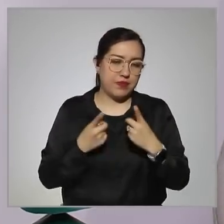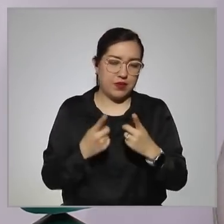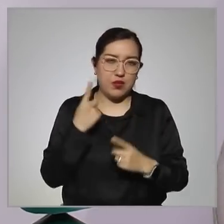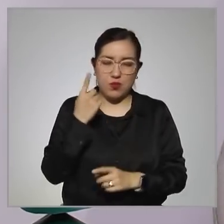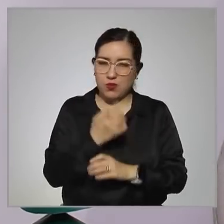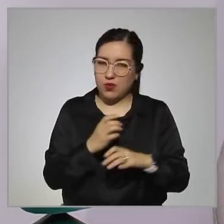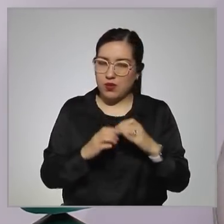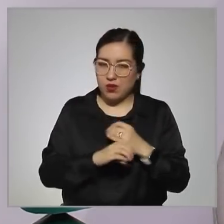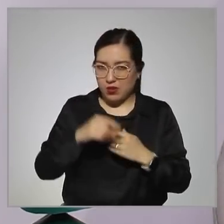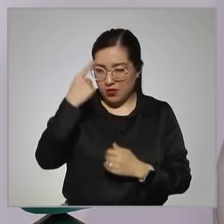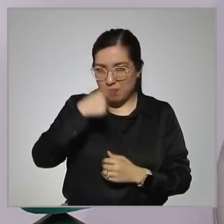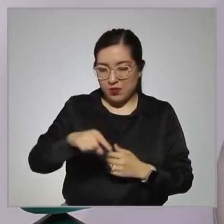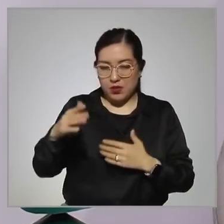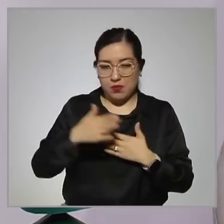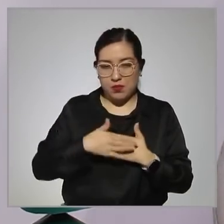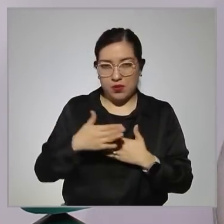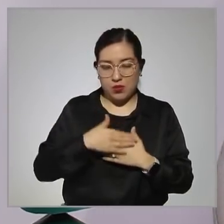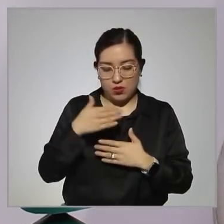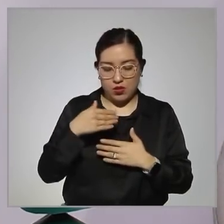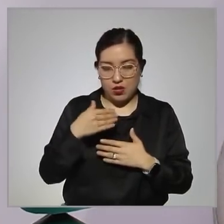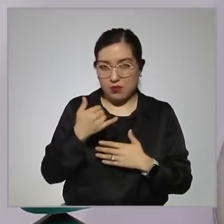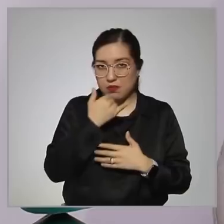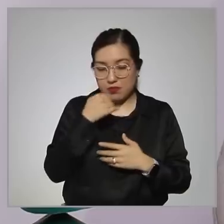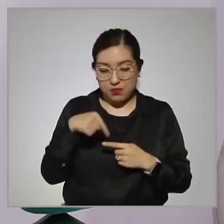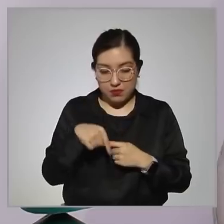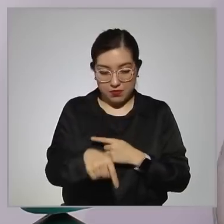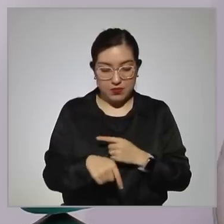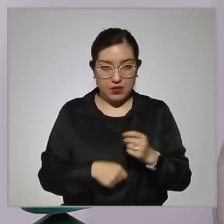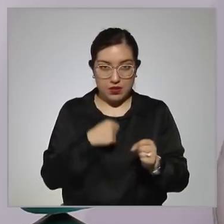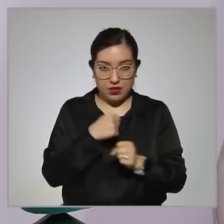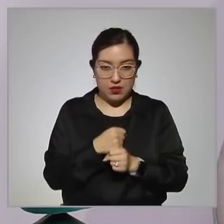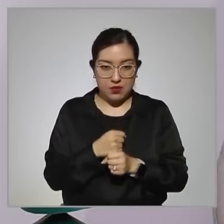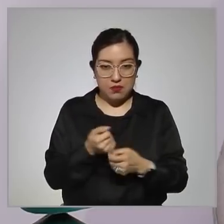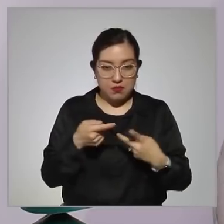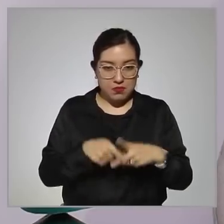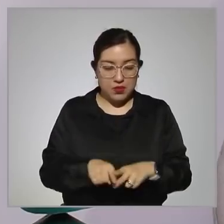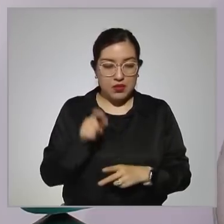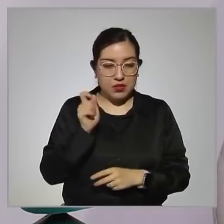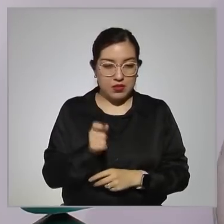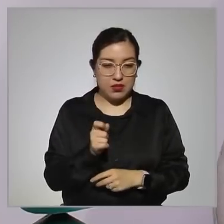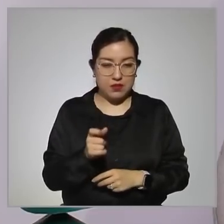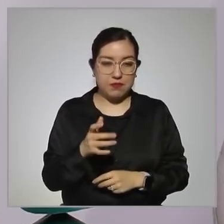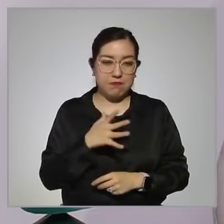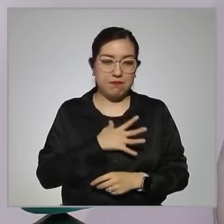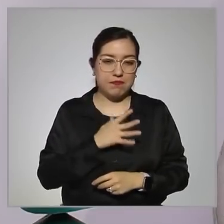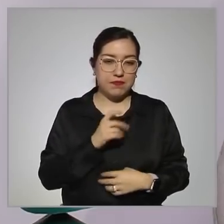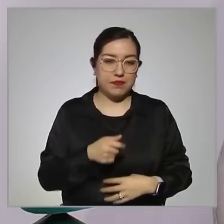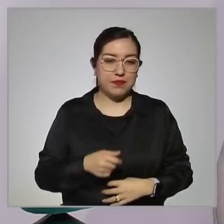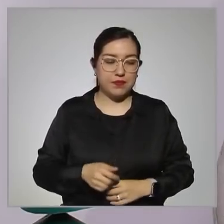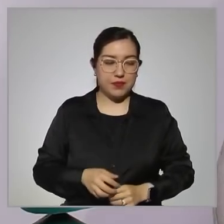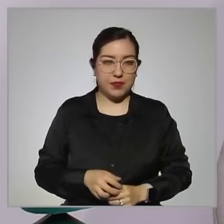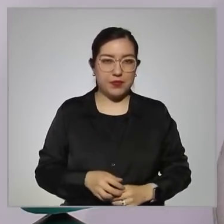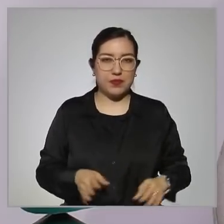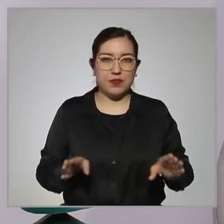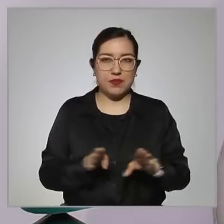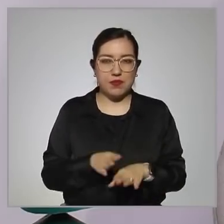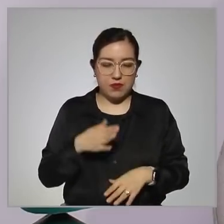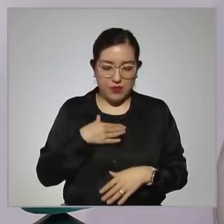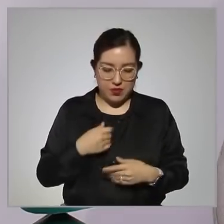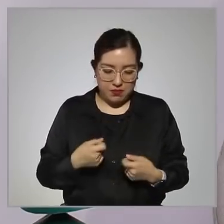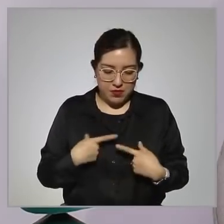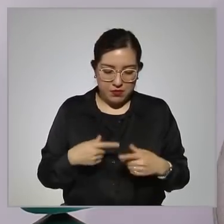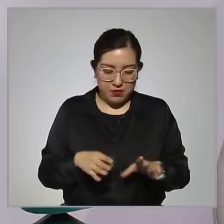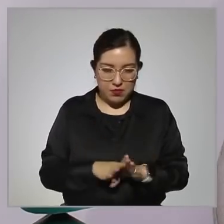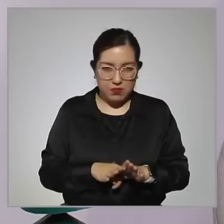proyecciones para el año, para este año que ya se inicia, va darnos a los demás, es decir, salir de nosotros mismos,